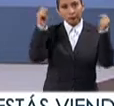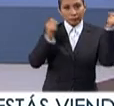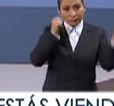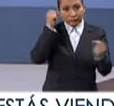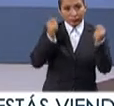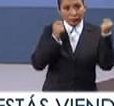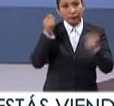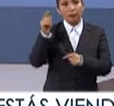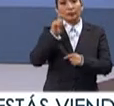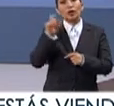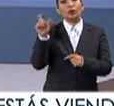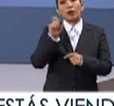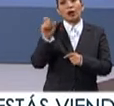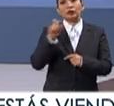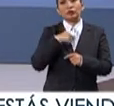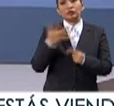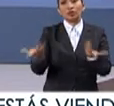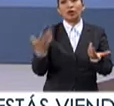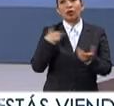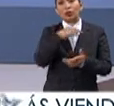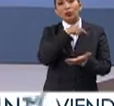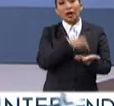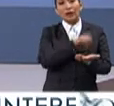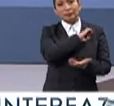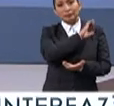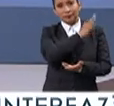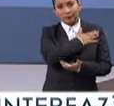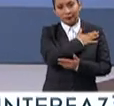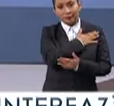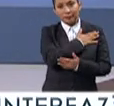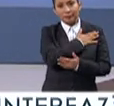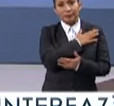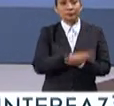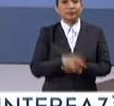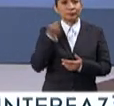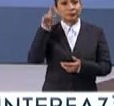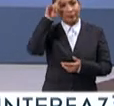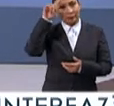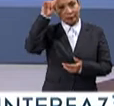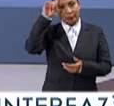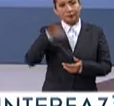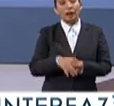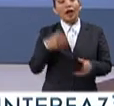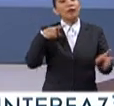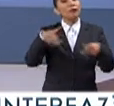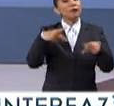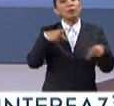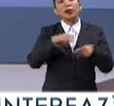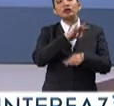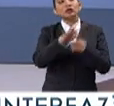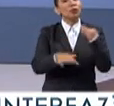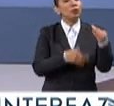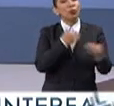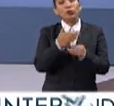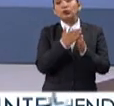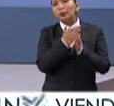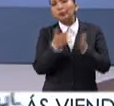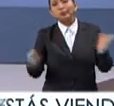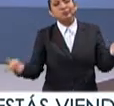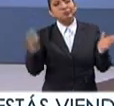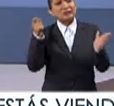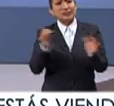cuando van a esta gran capital española allá en madrid por supuesto el fútbol es toda una